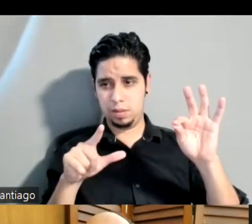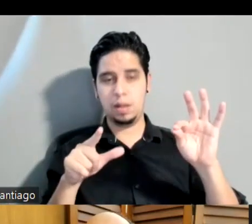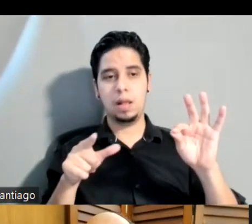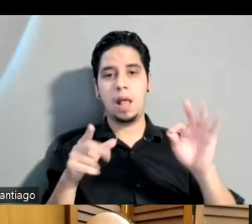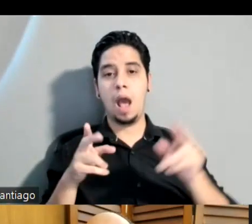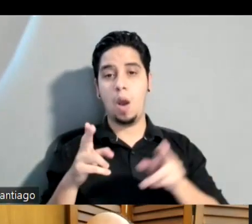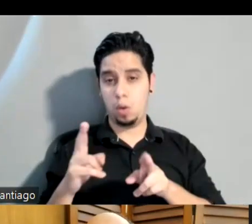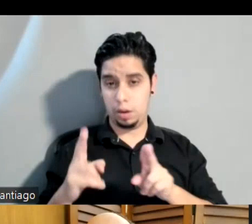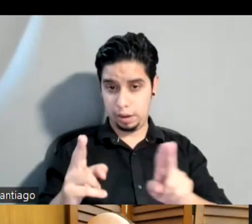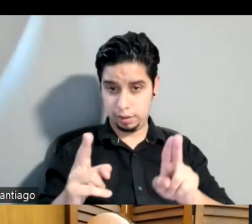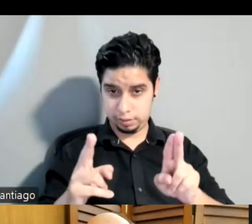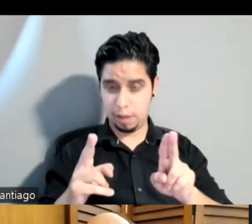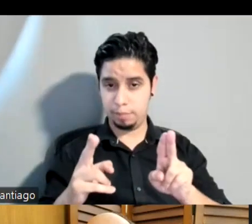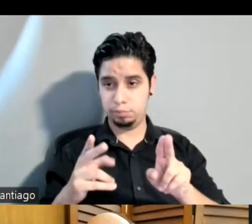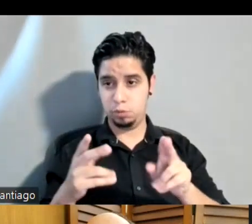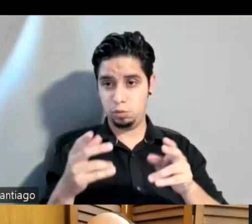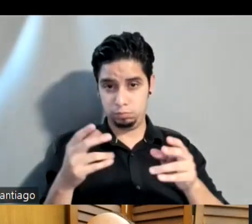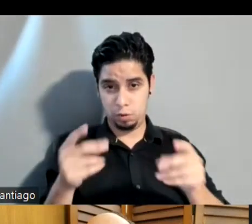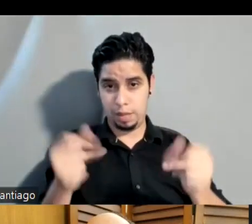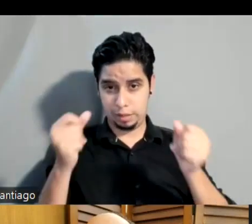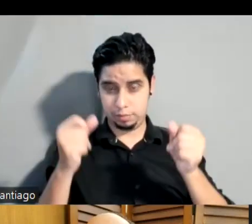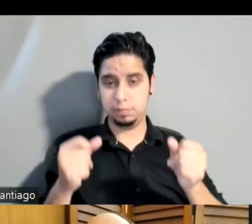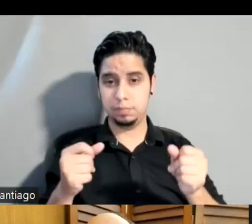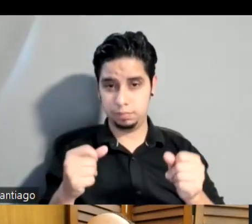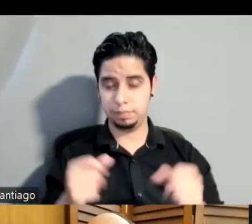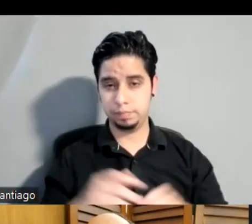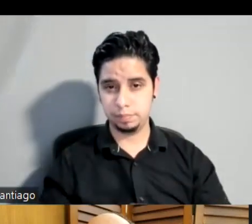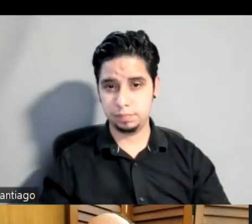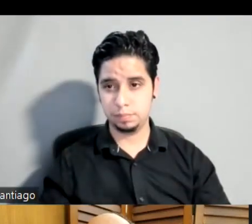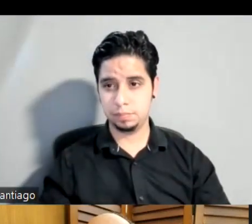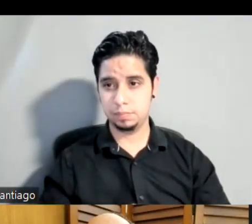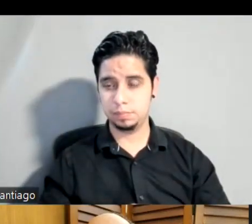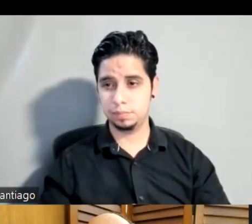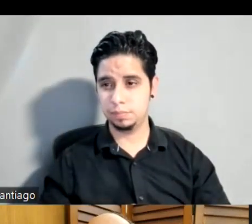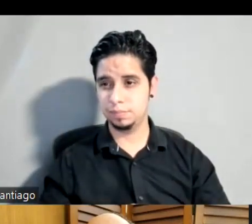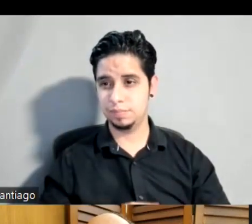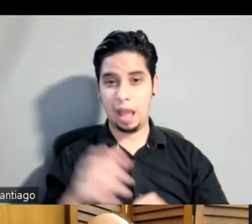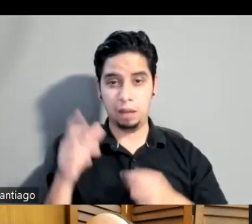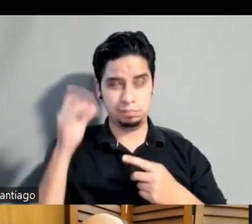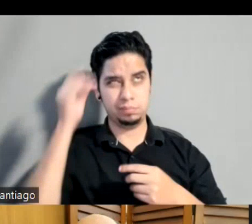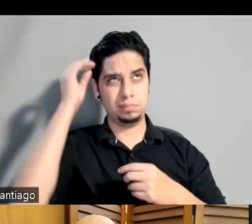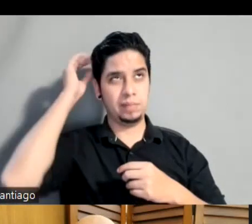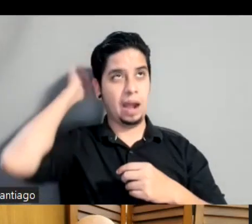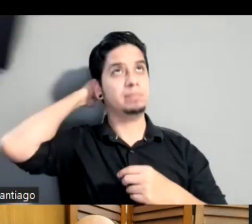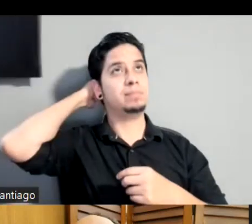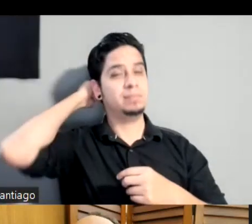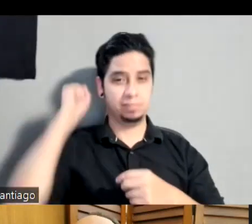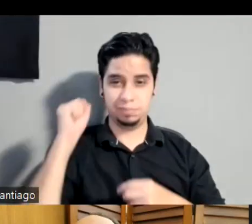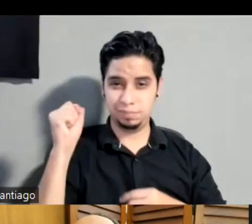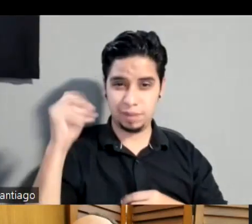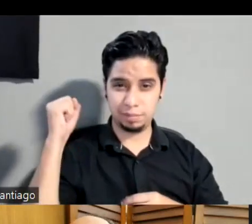la urgencia por la inmediatez desmedida. Eso, porque es que lo encuentro importante. Me agarré.